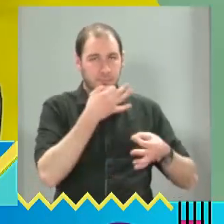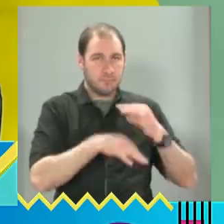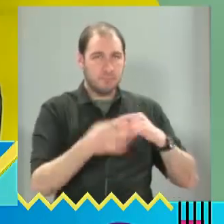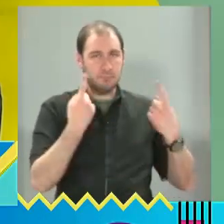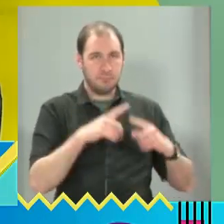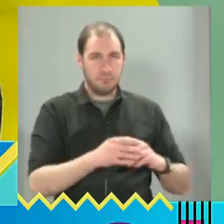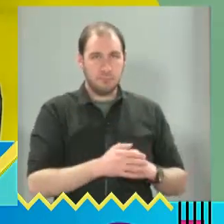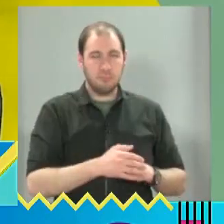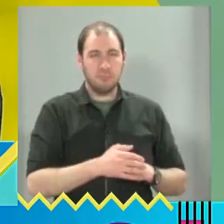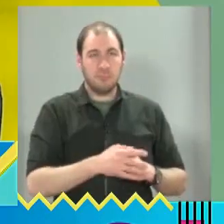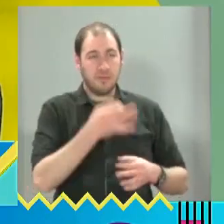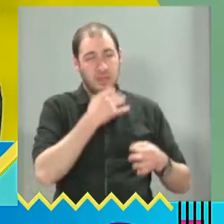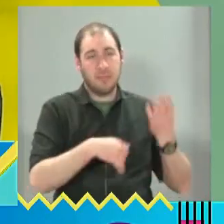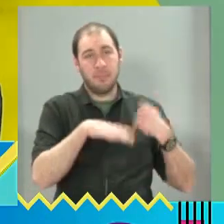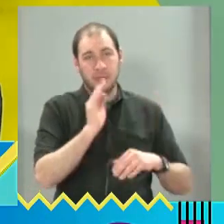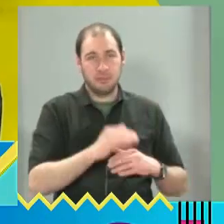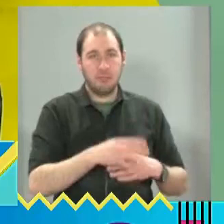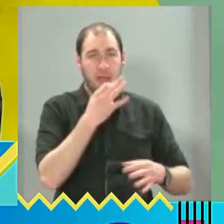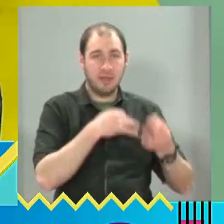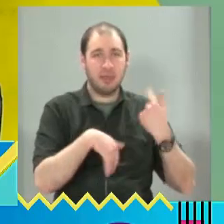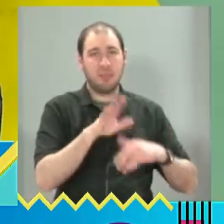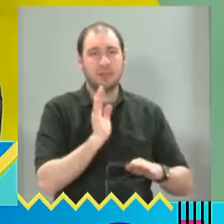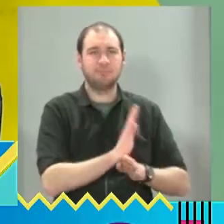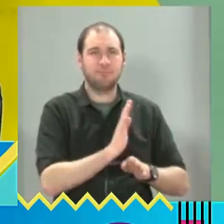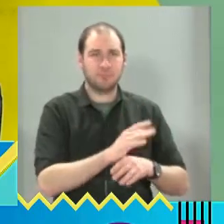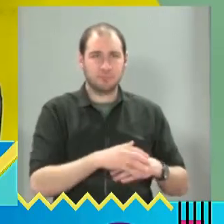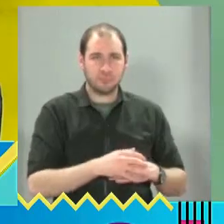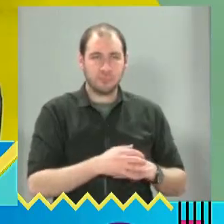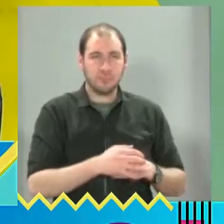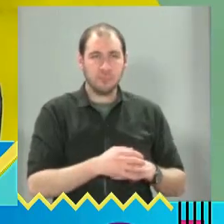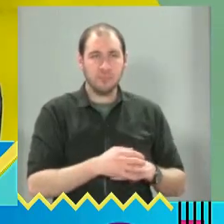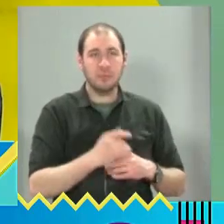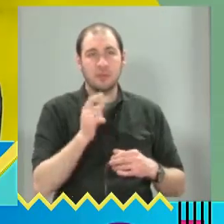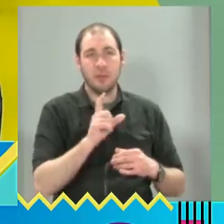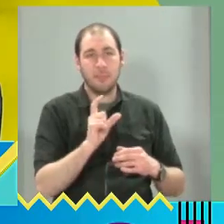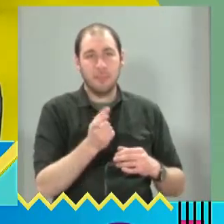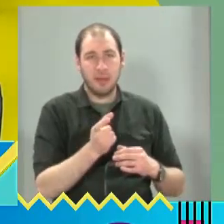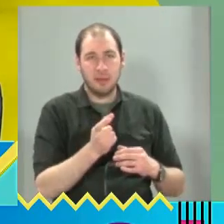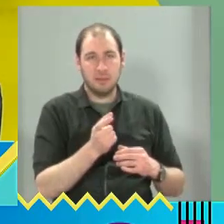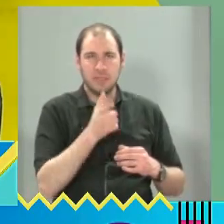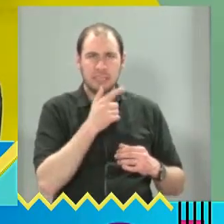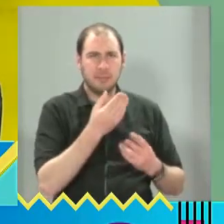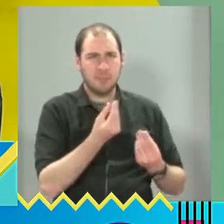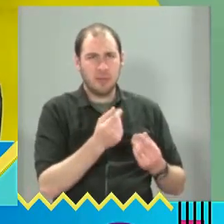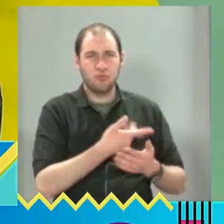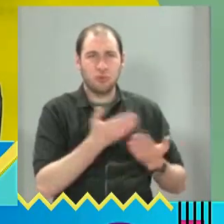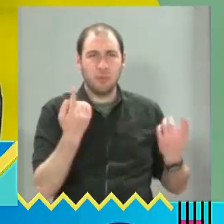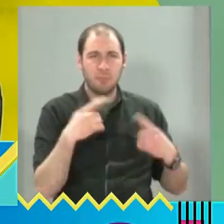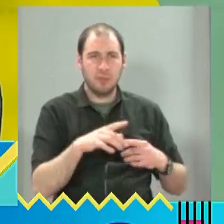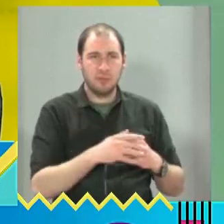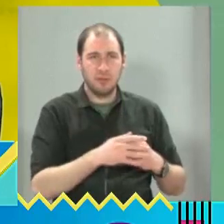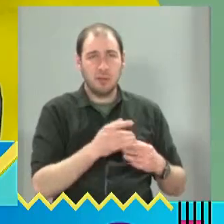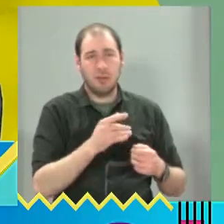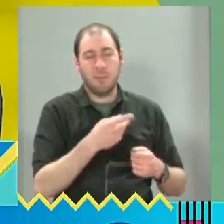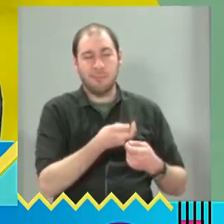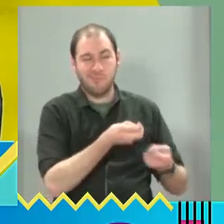pero para vender más. Y el vender más implica, de alguna manera, una palabra que nos da un poco de miedo a todos, pero que es